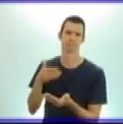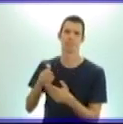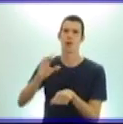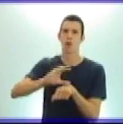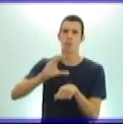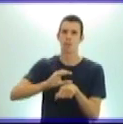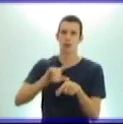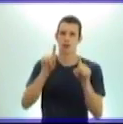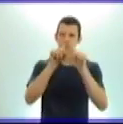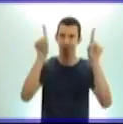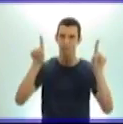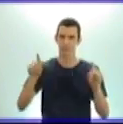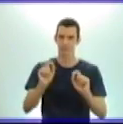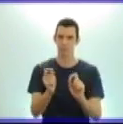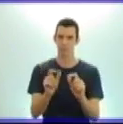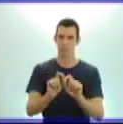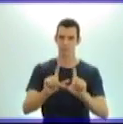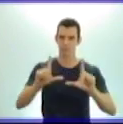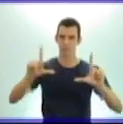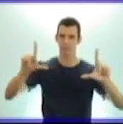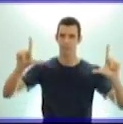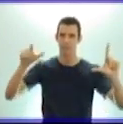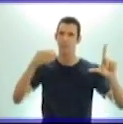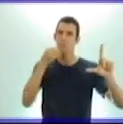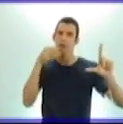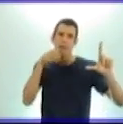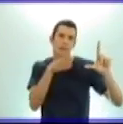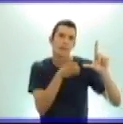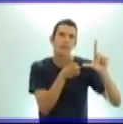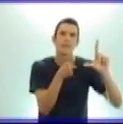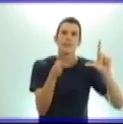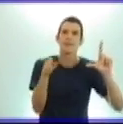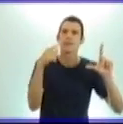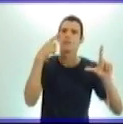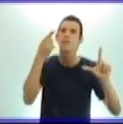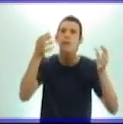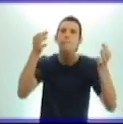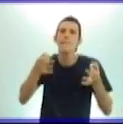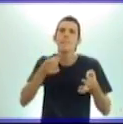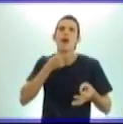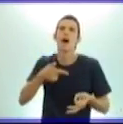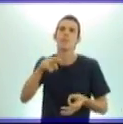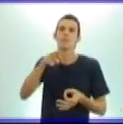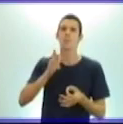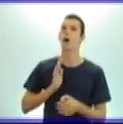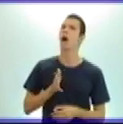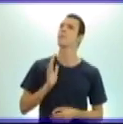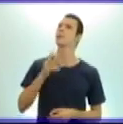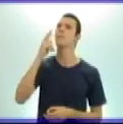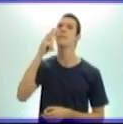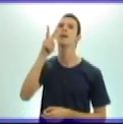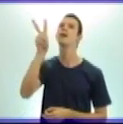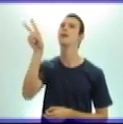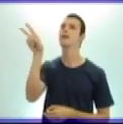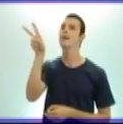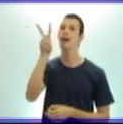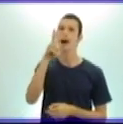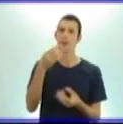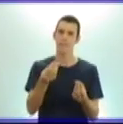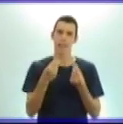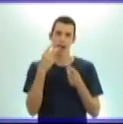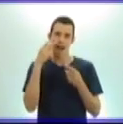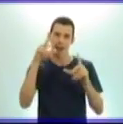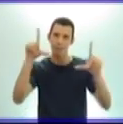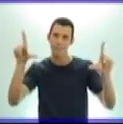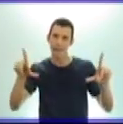recreándonos en las salas de este museo, podremos fijar mejor estos contenidos.